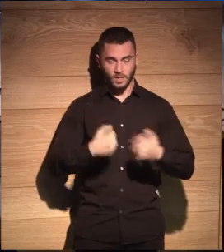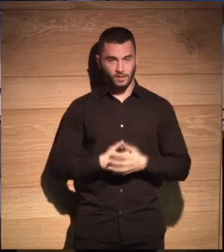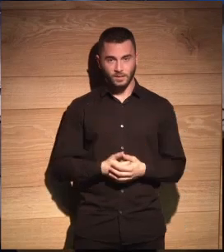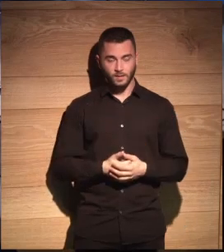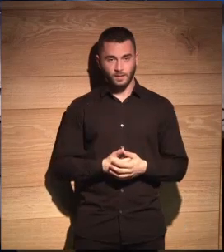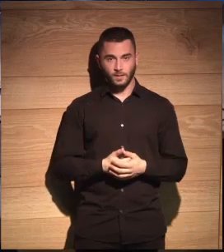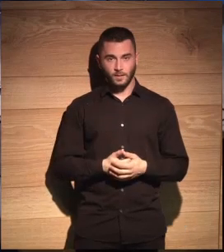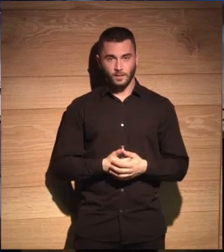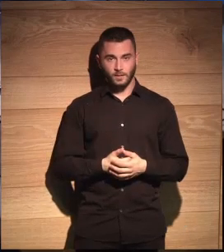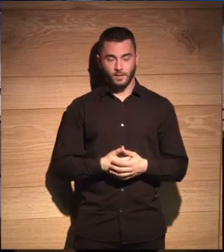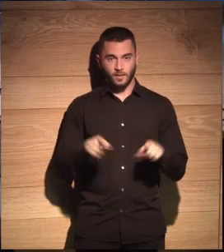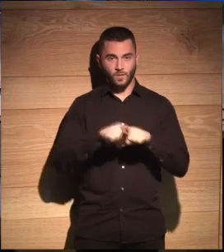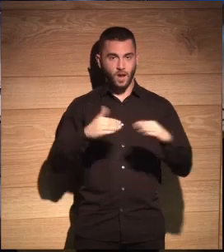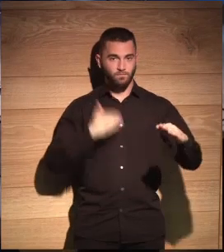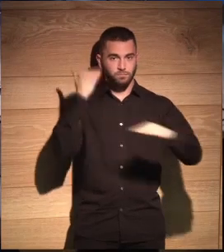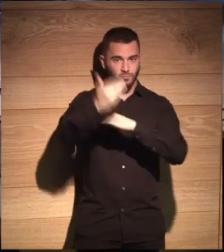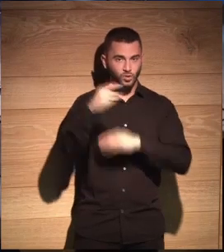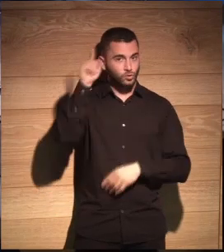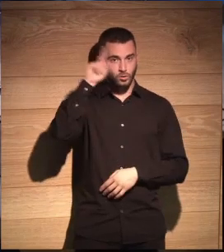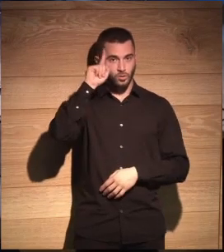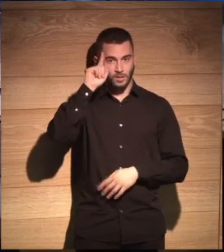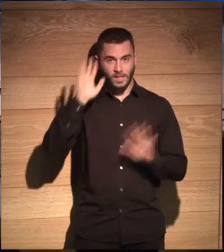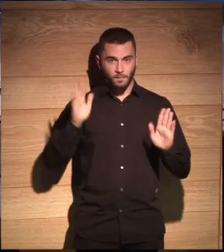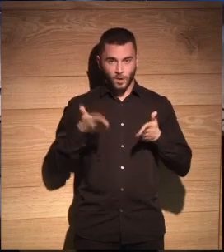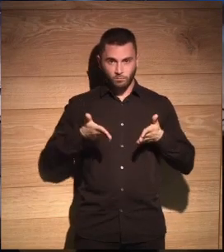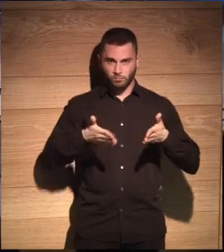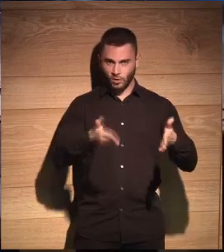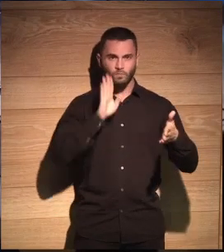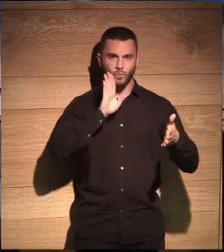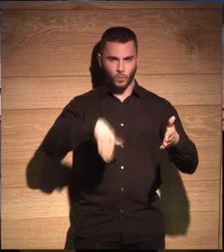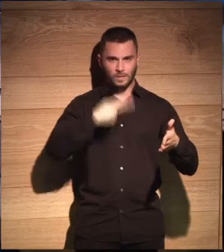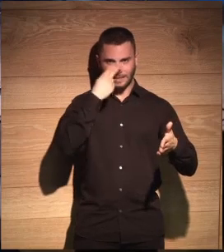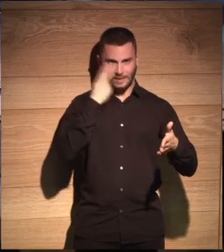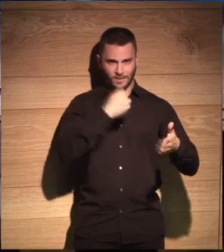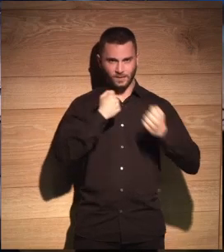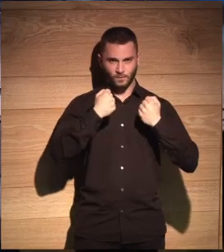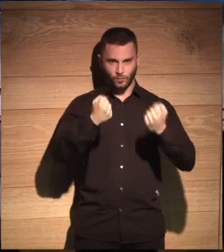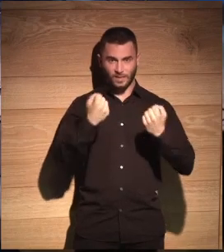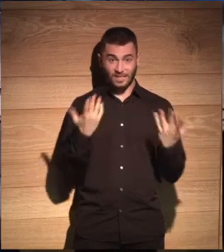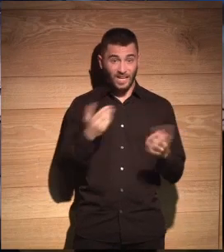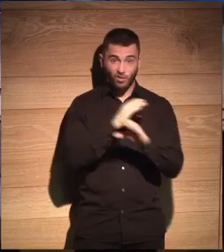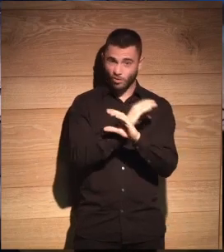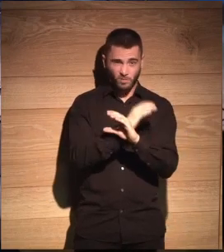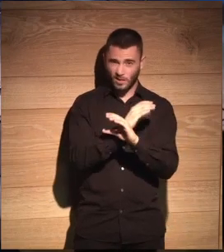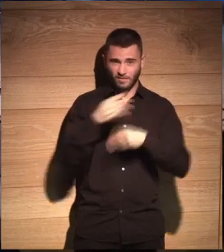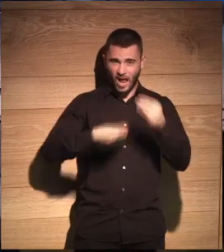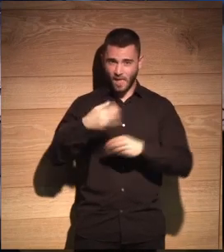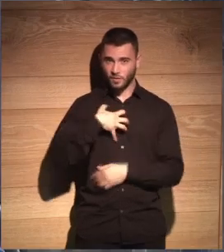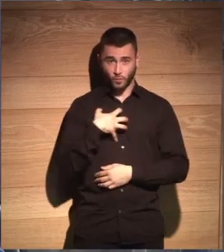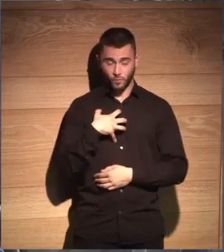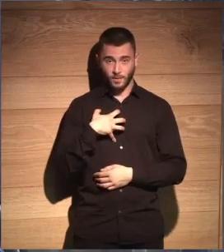no sé si un poco más allá, pero de luego en una dirección también muy, muy chula y muy interesante que en el cómic no puedes hacer,